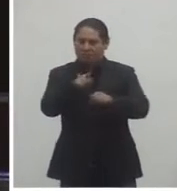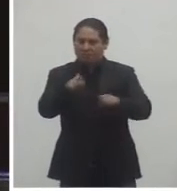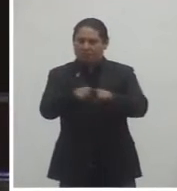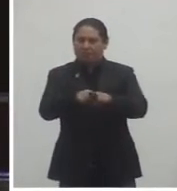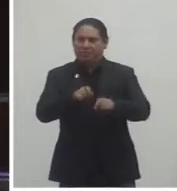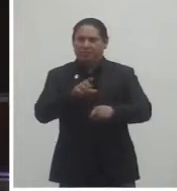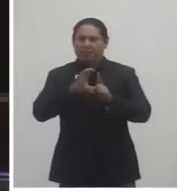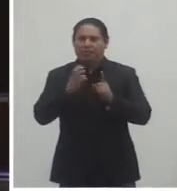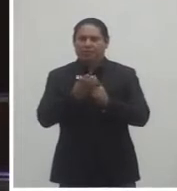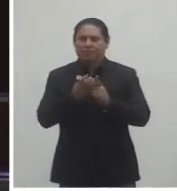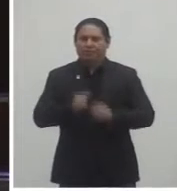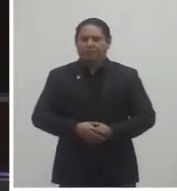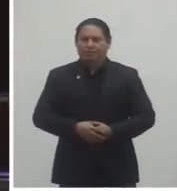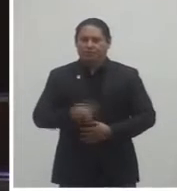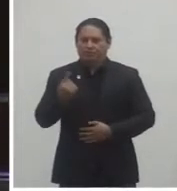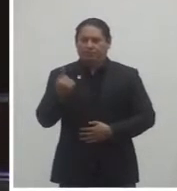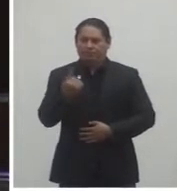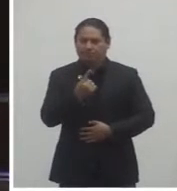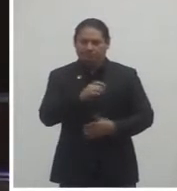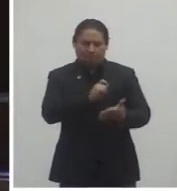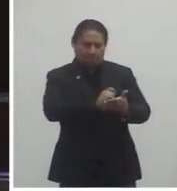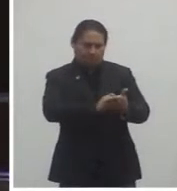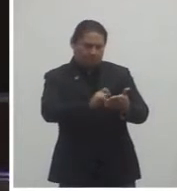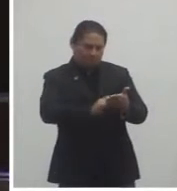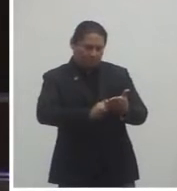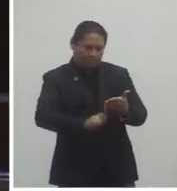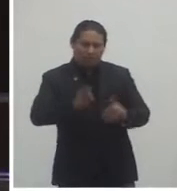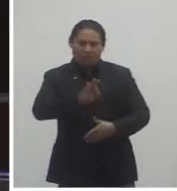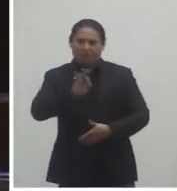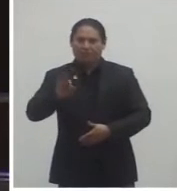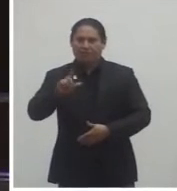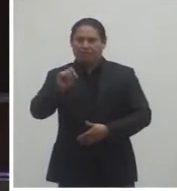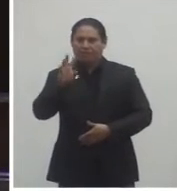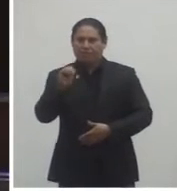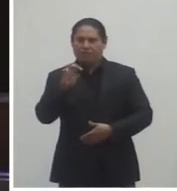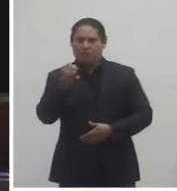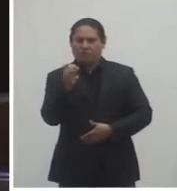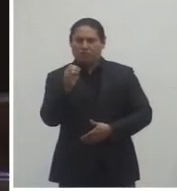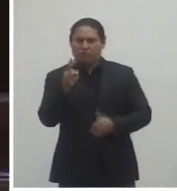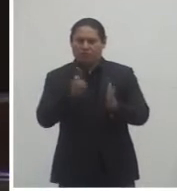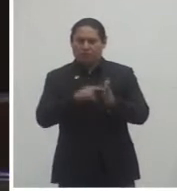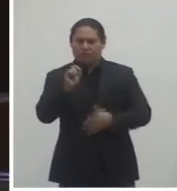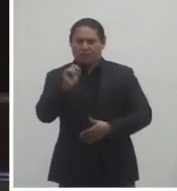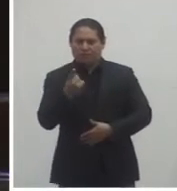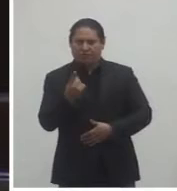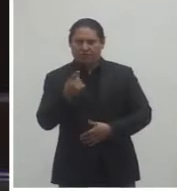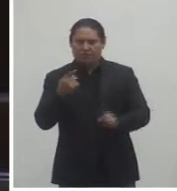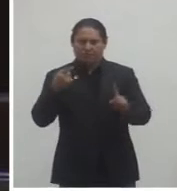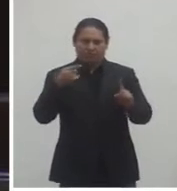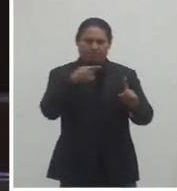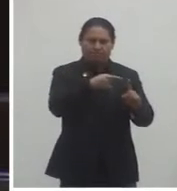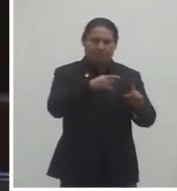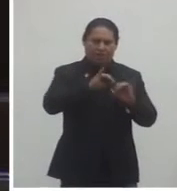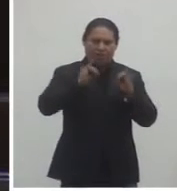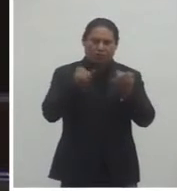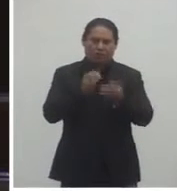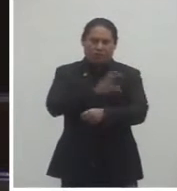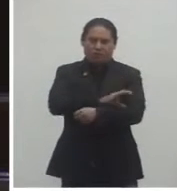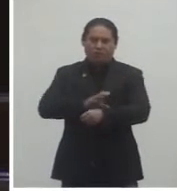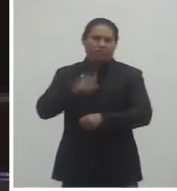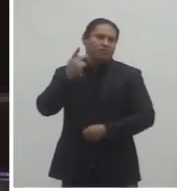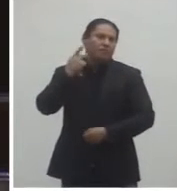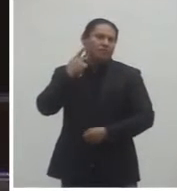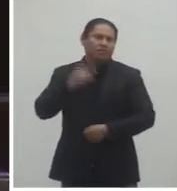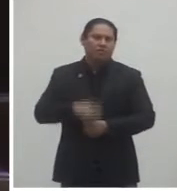comisión, que, mediante escrito con fecha 29 de octubre del presente año y dirigido a la Junta de Coordinación